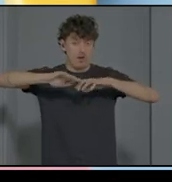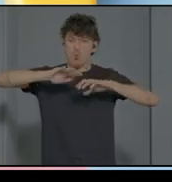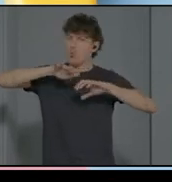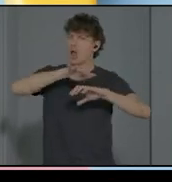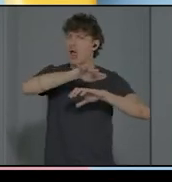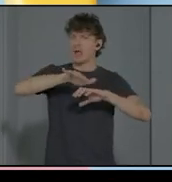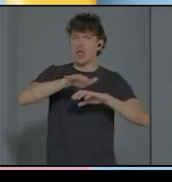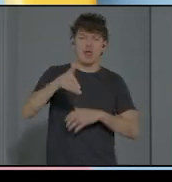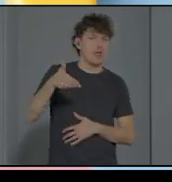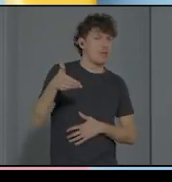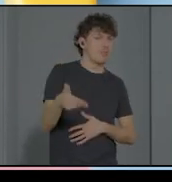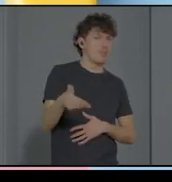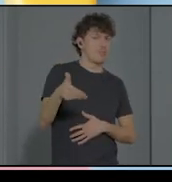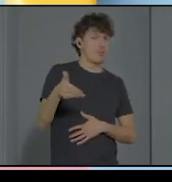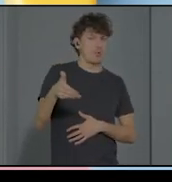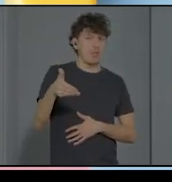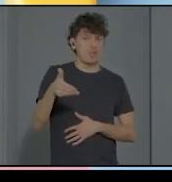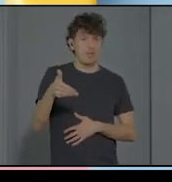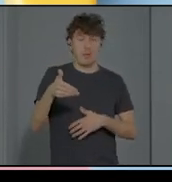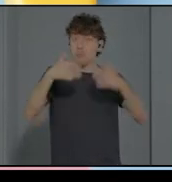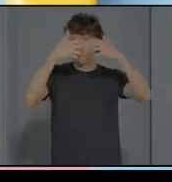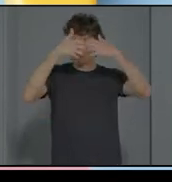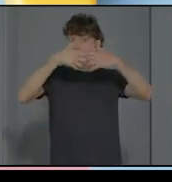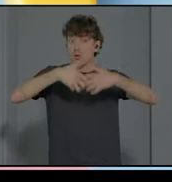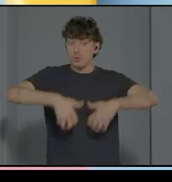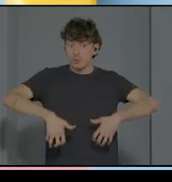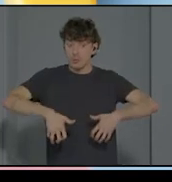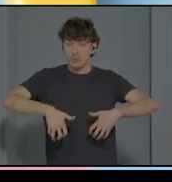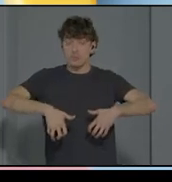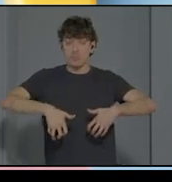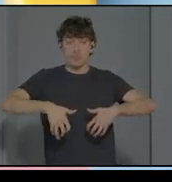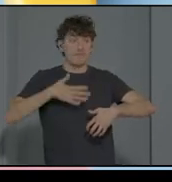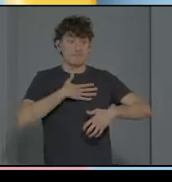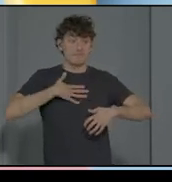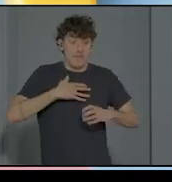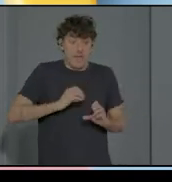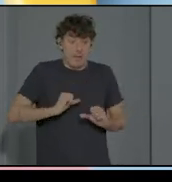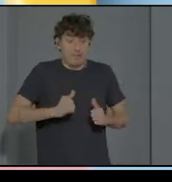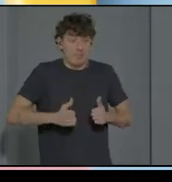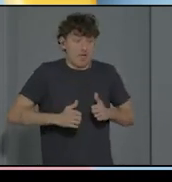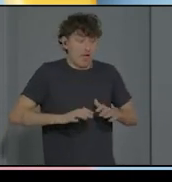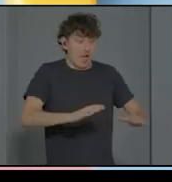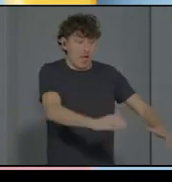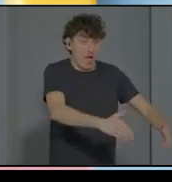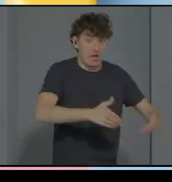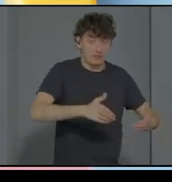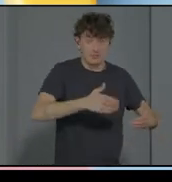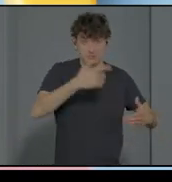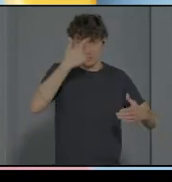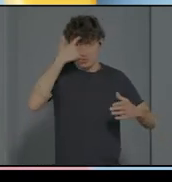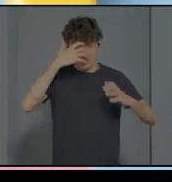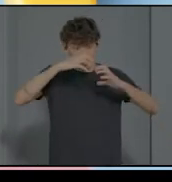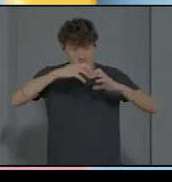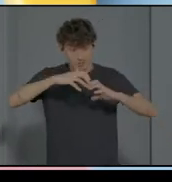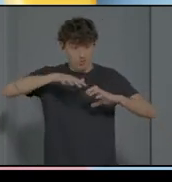en el momento en el que queremos empezar una acción. Es un área che se considera de preparazione al